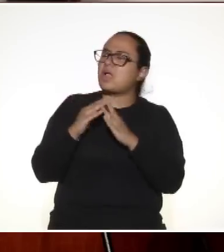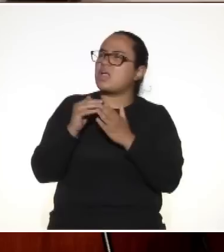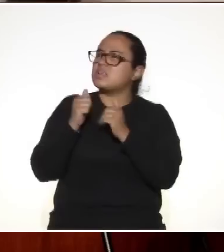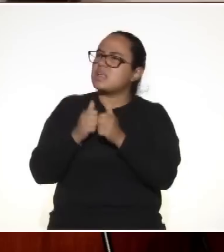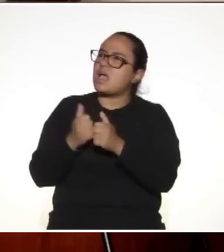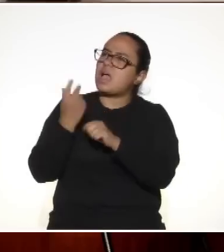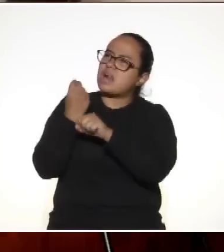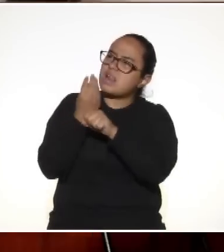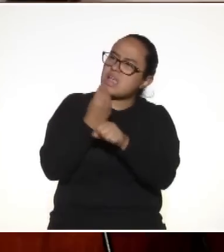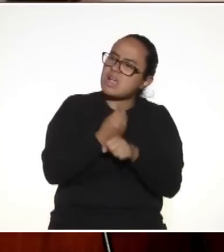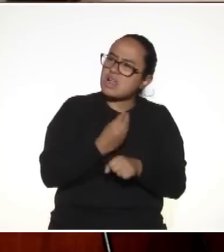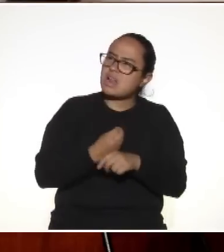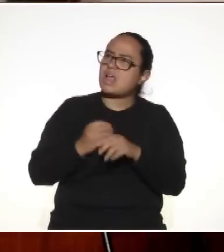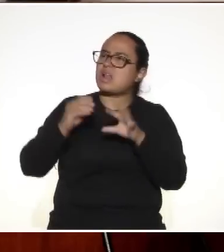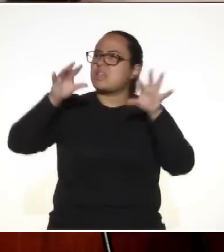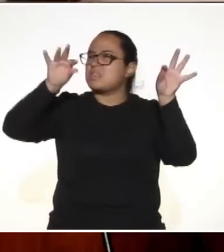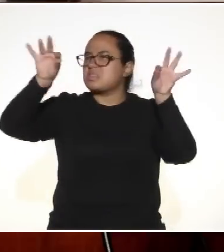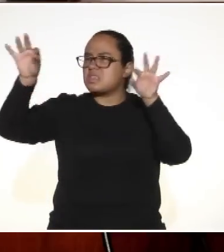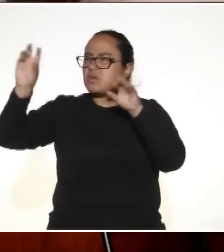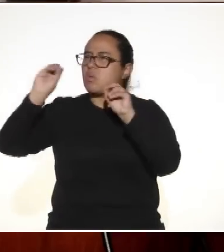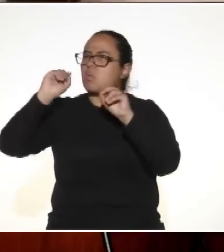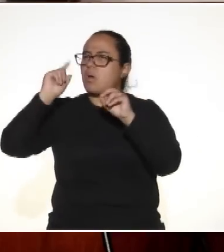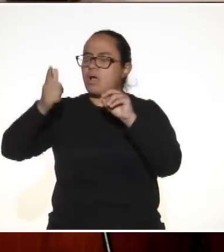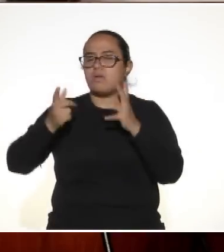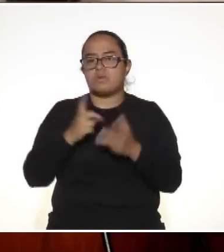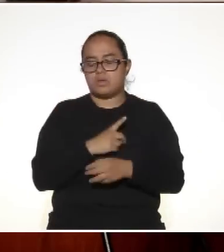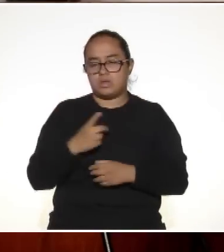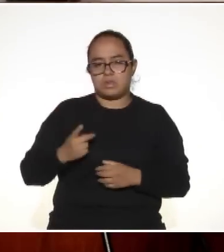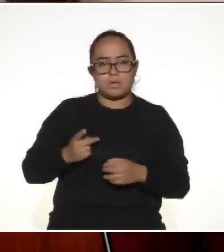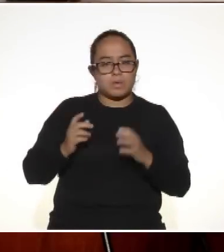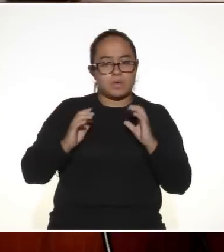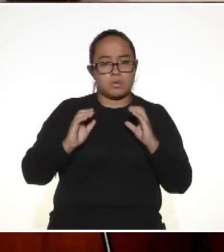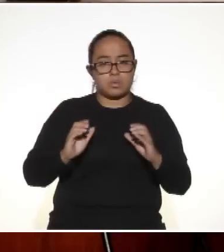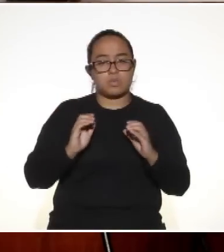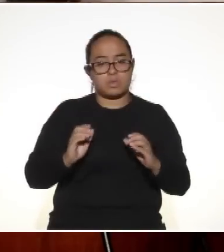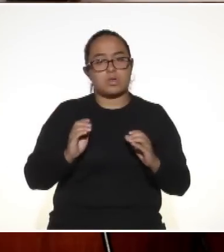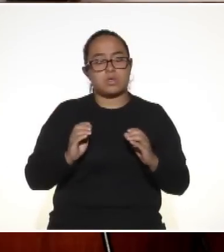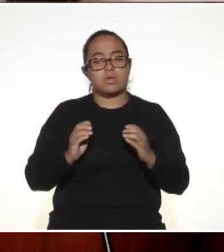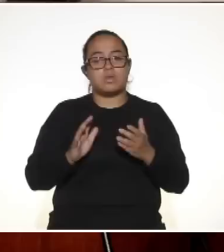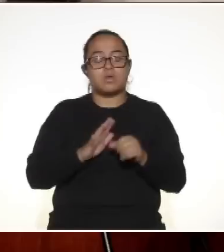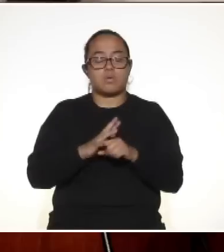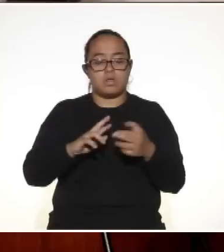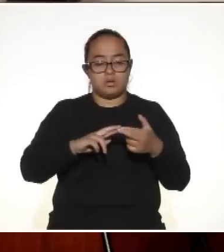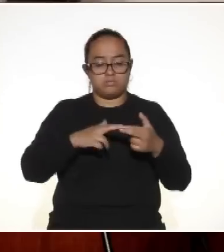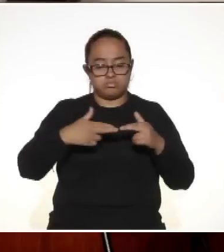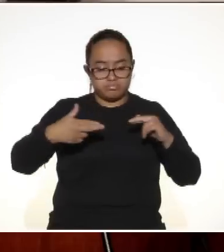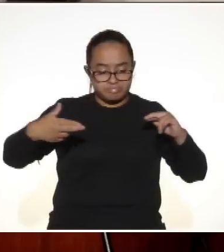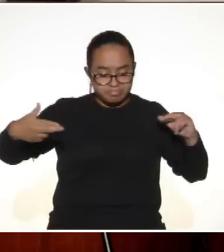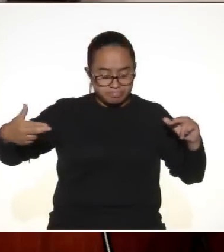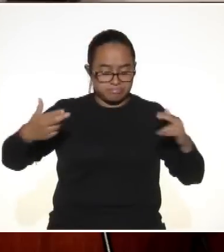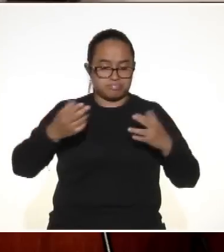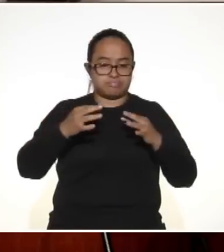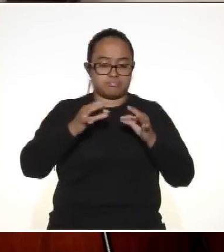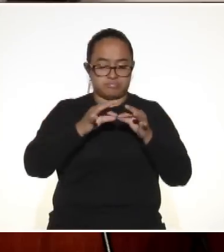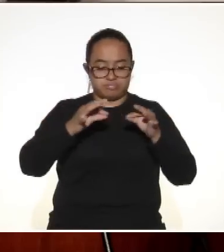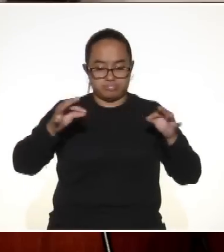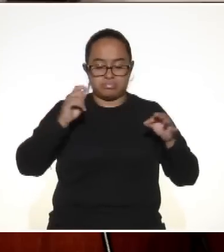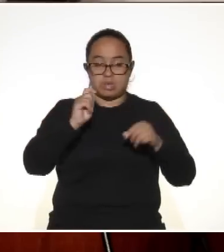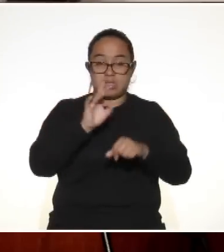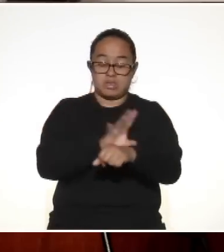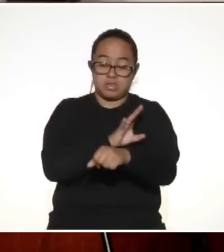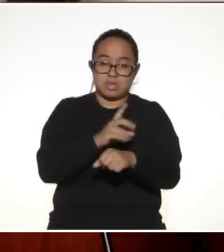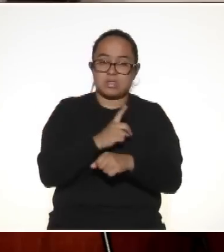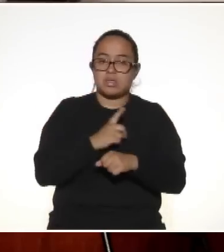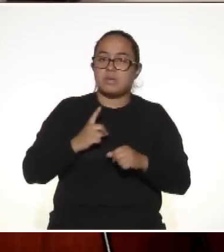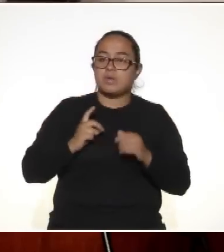arreglar una cosa, poner un tendedero, etcétera. Entonces, tener muchísimo cuidado con lo los que es el cables. contacto con los cables de la corriente